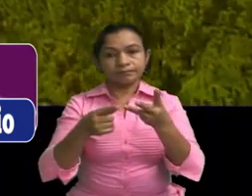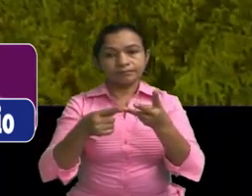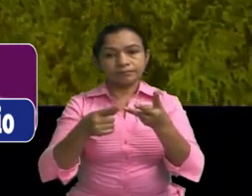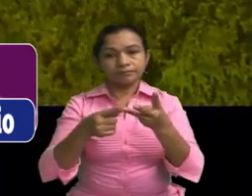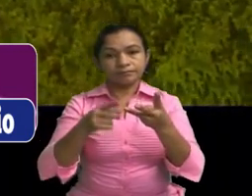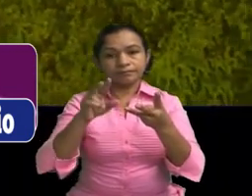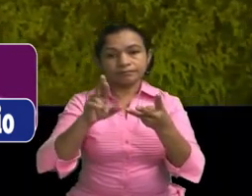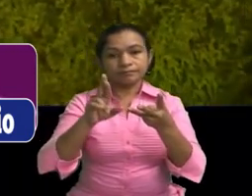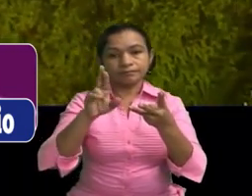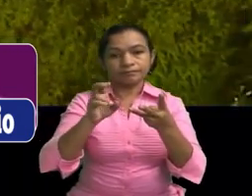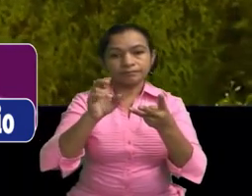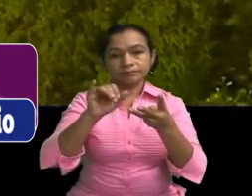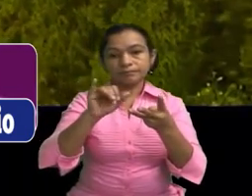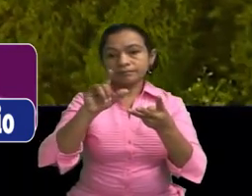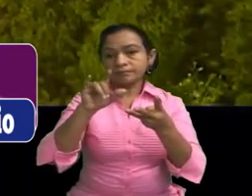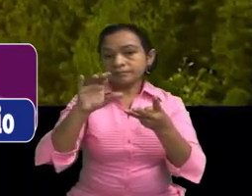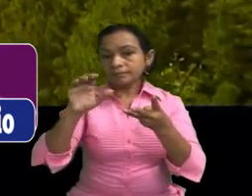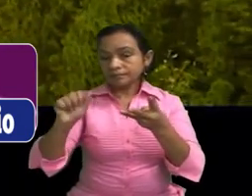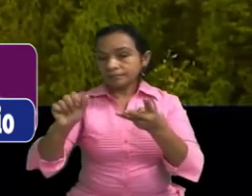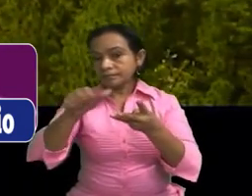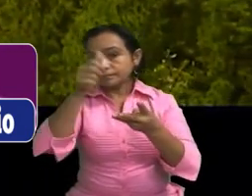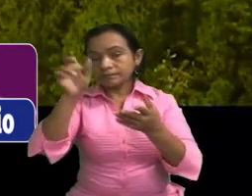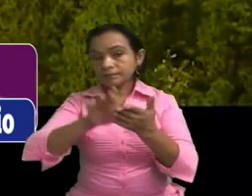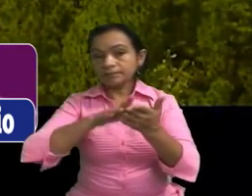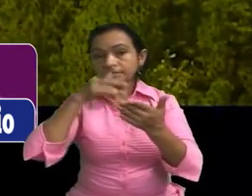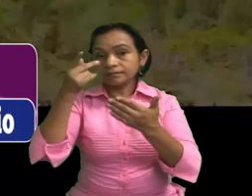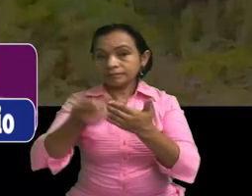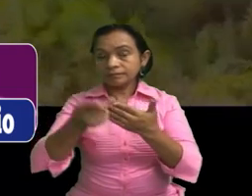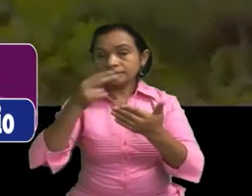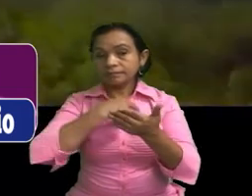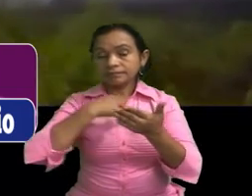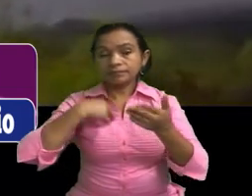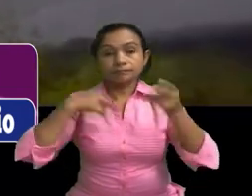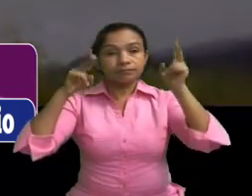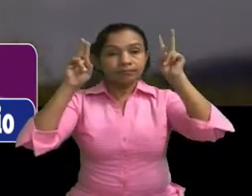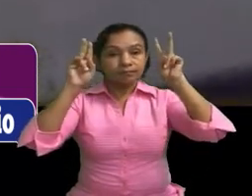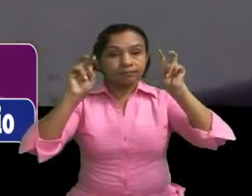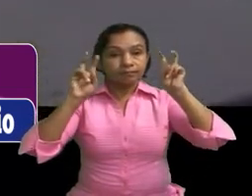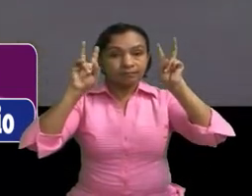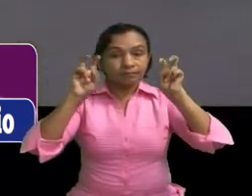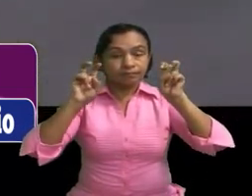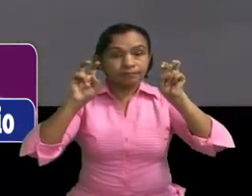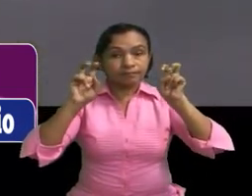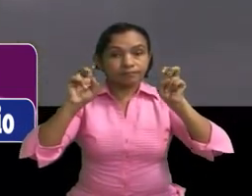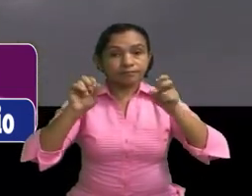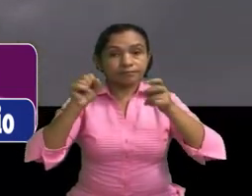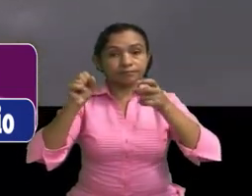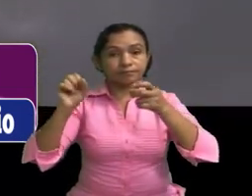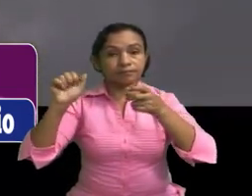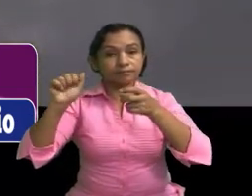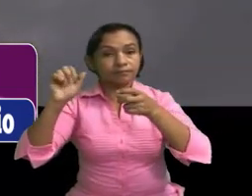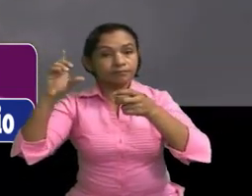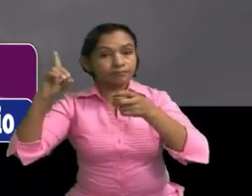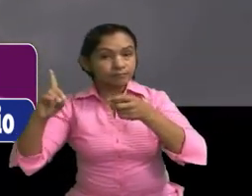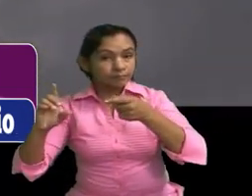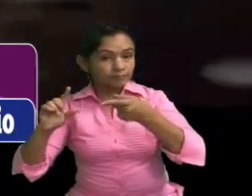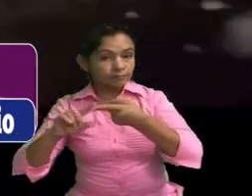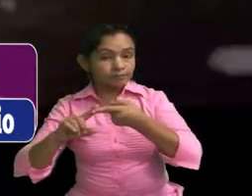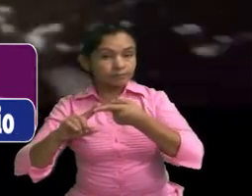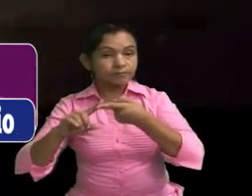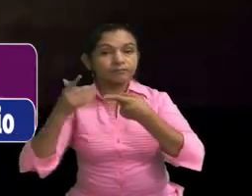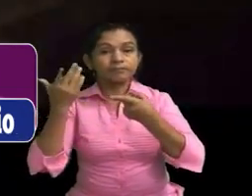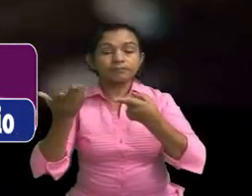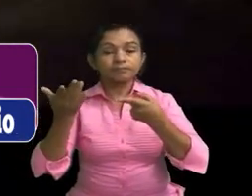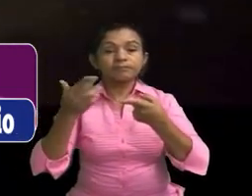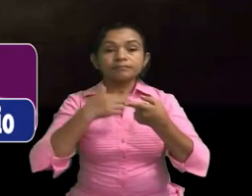llamamos Resiliencia, uh-huh, que este es otro programa que se desarrolla en el marco de la CCAD, ¿verdad? Que es Ambiente y Desarrollo,